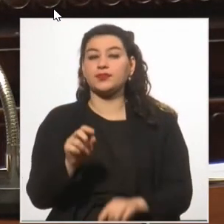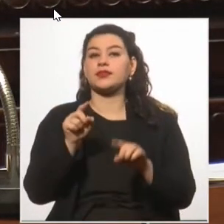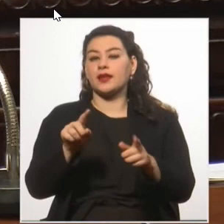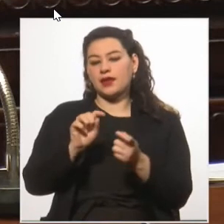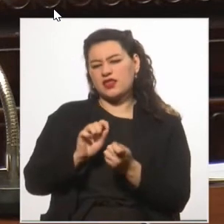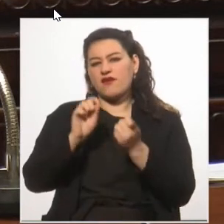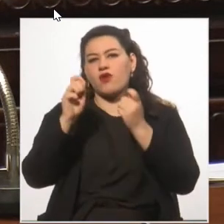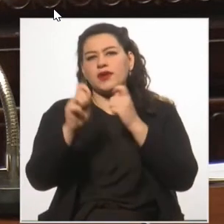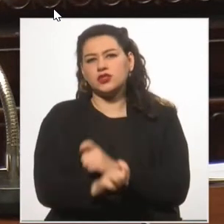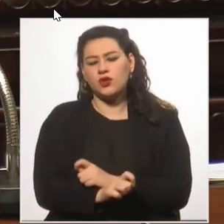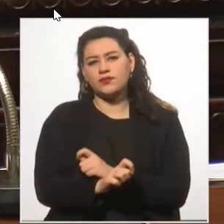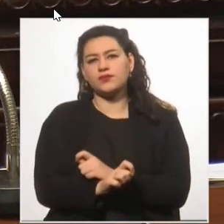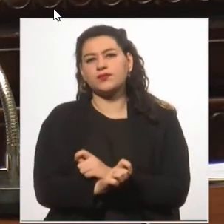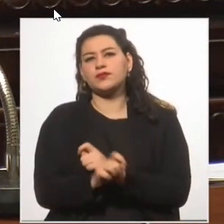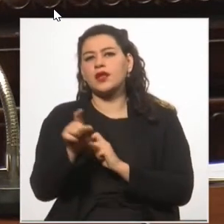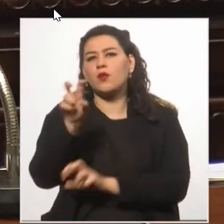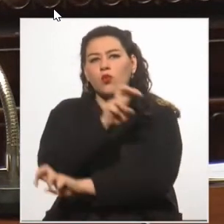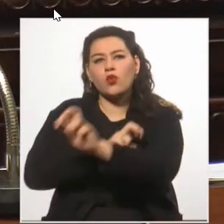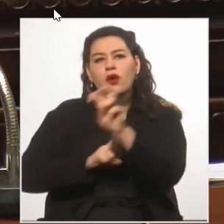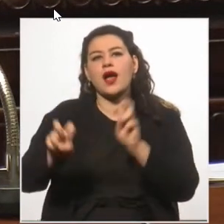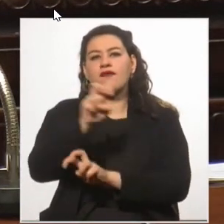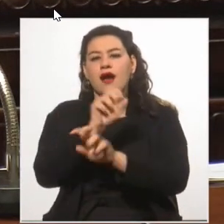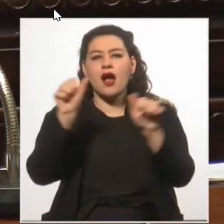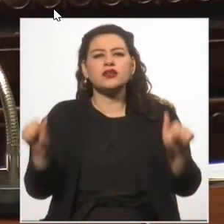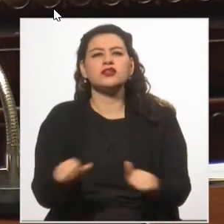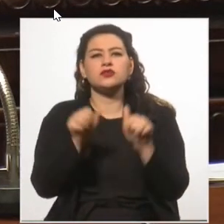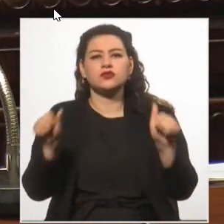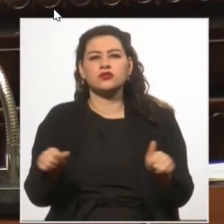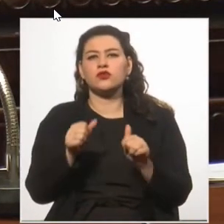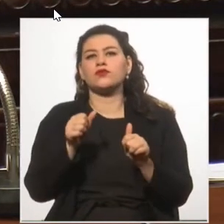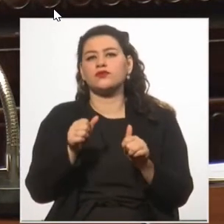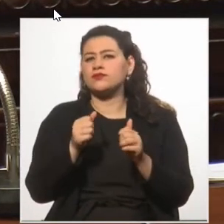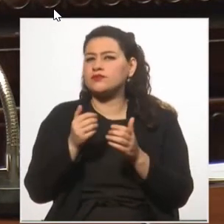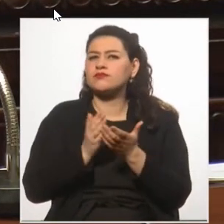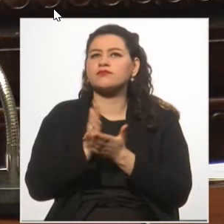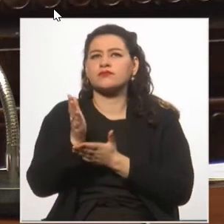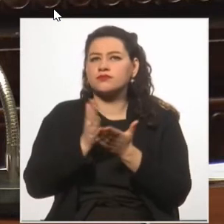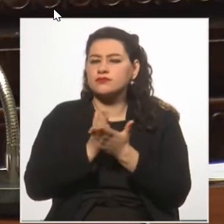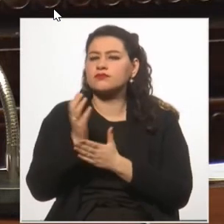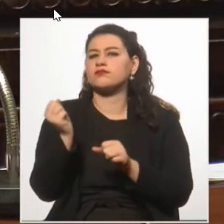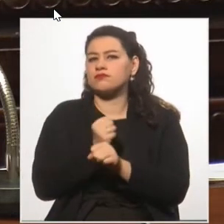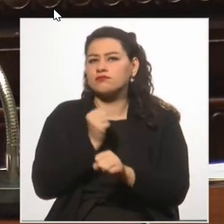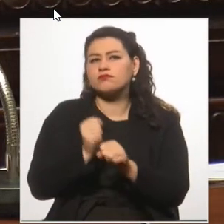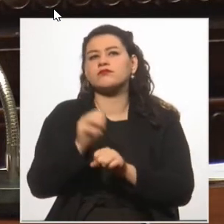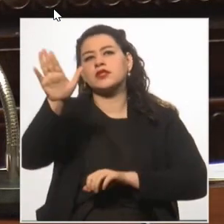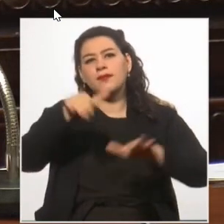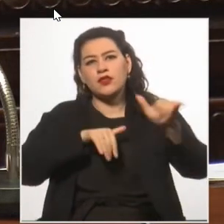la transformación que él buscaba, realizó una constante invocación a la